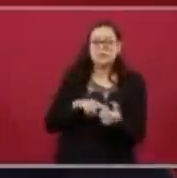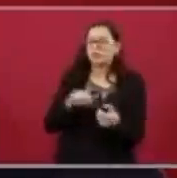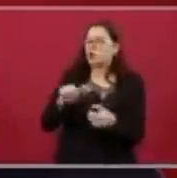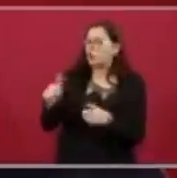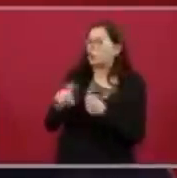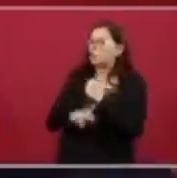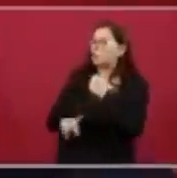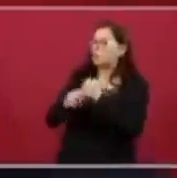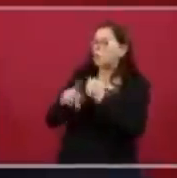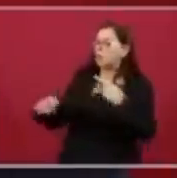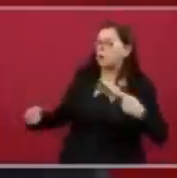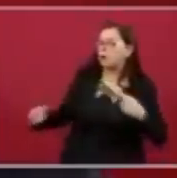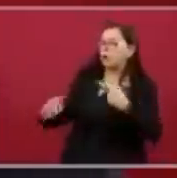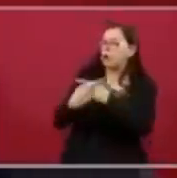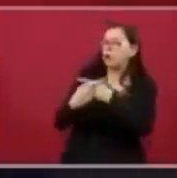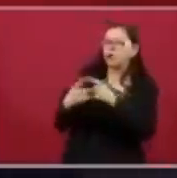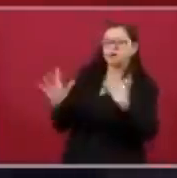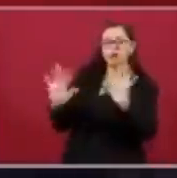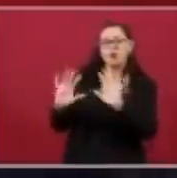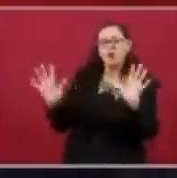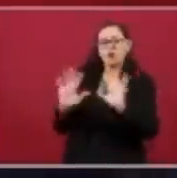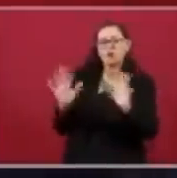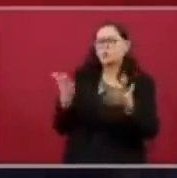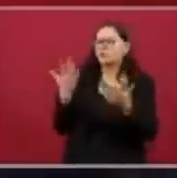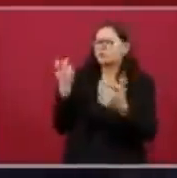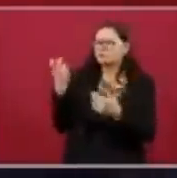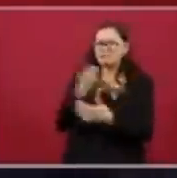principal problema es la seguridad pública